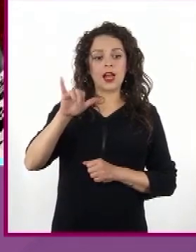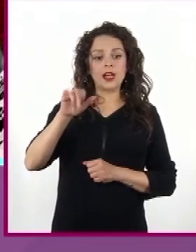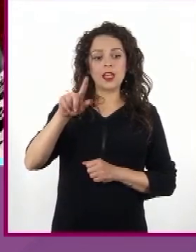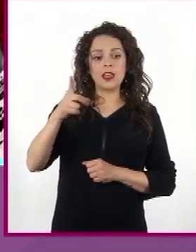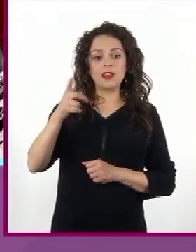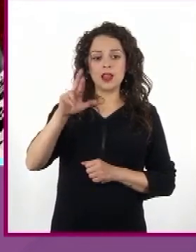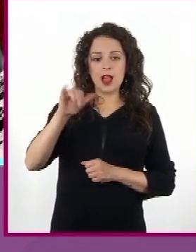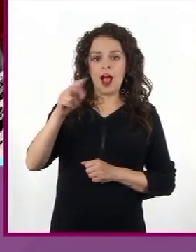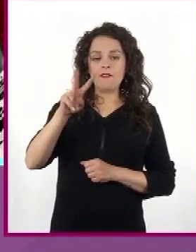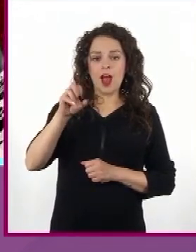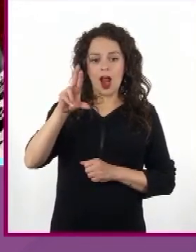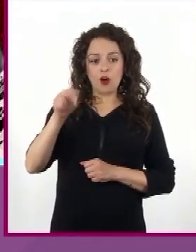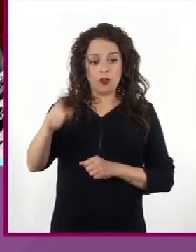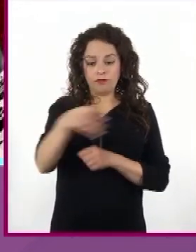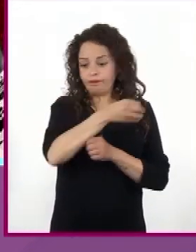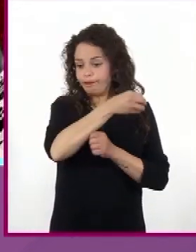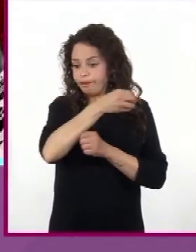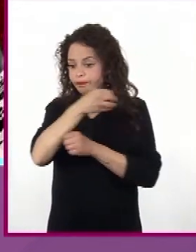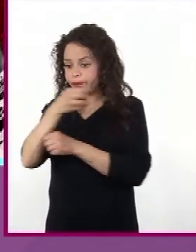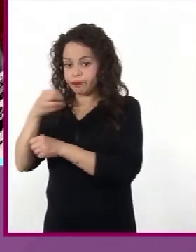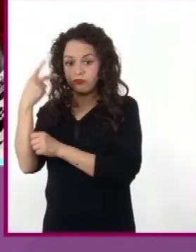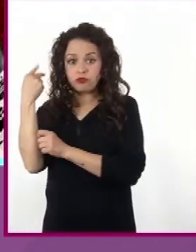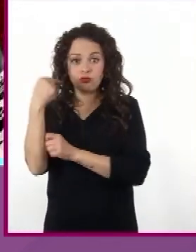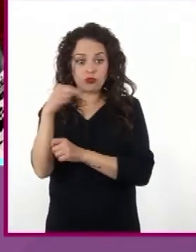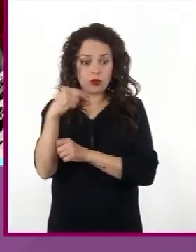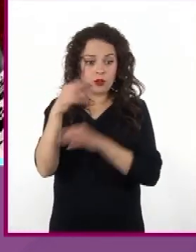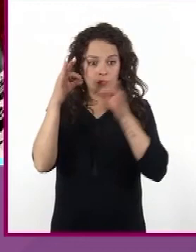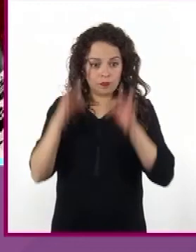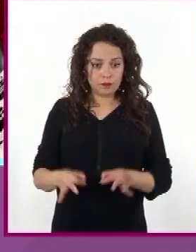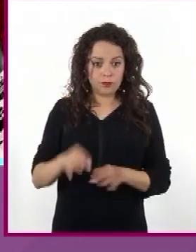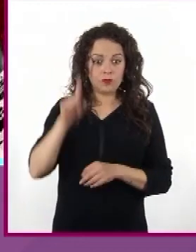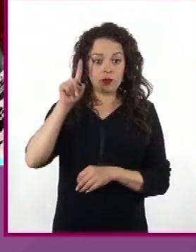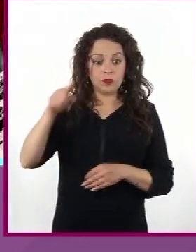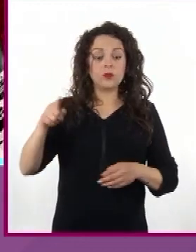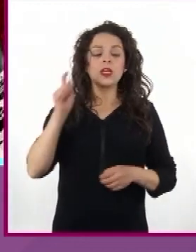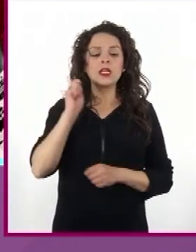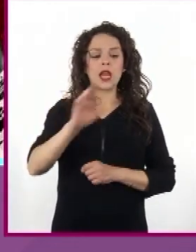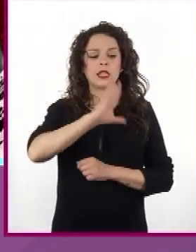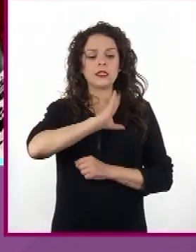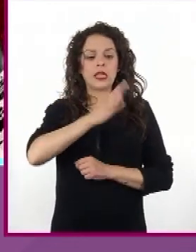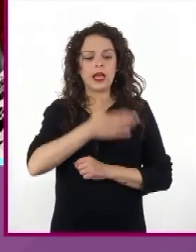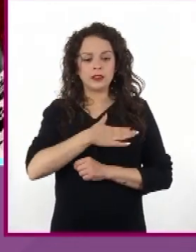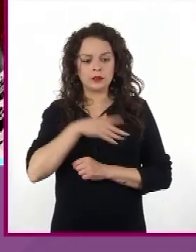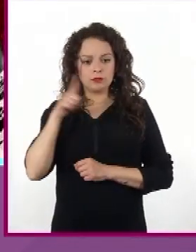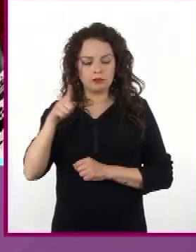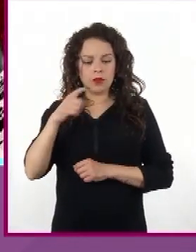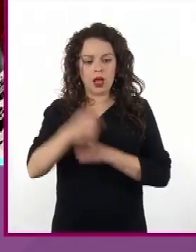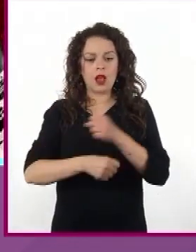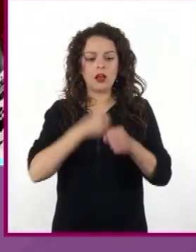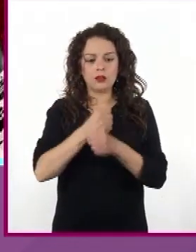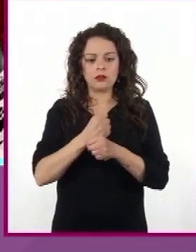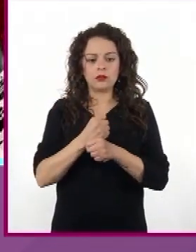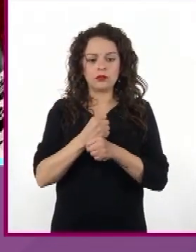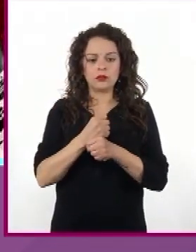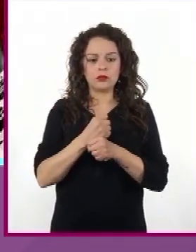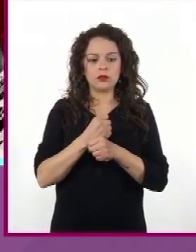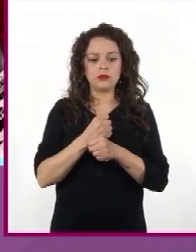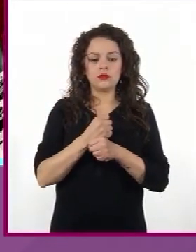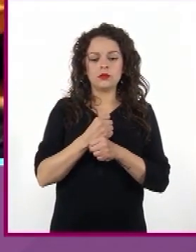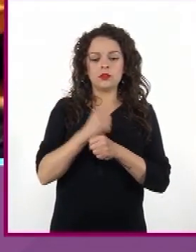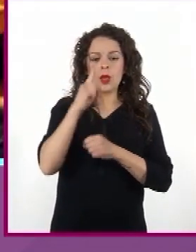su nombre completo, oriunda de Anglés, España, donde nació el 16 de diciembre de